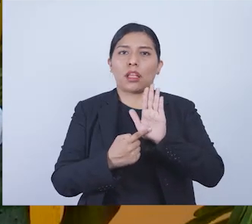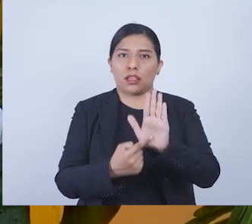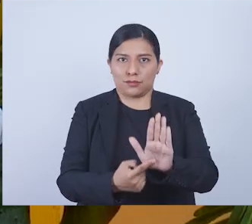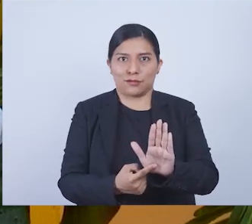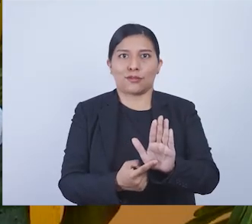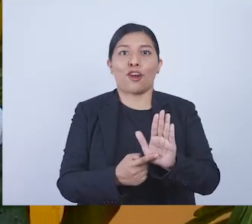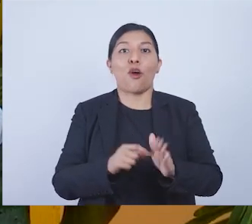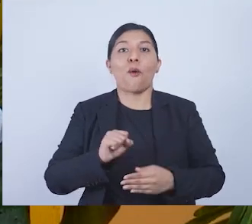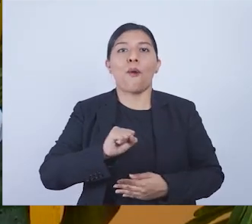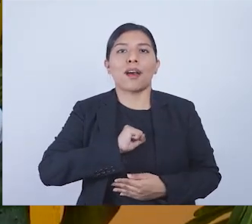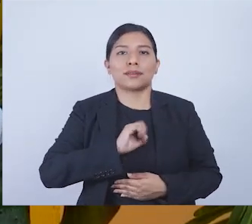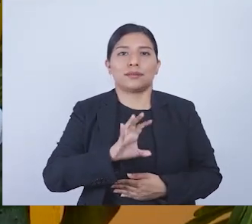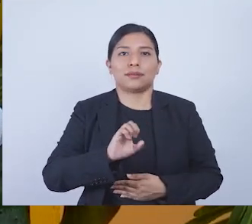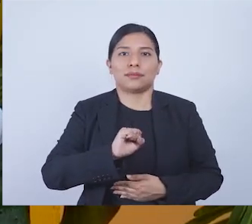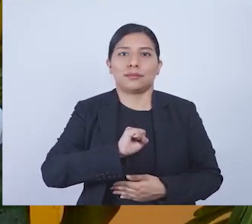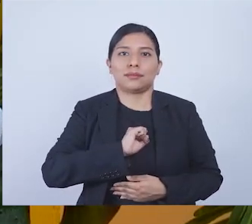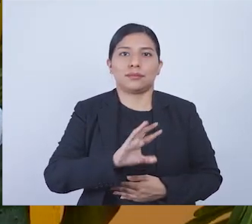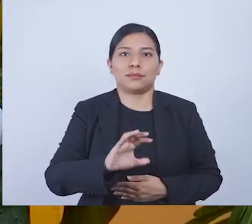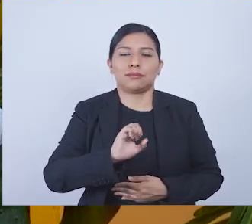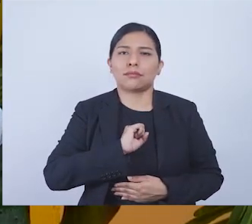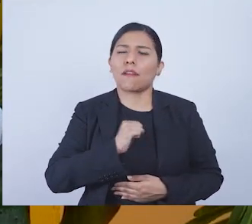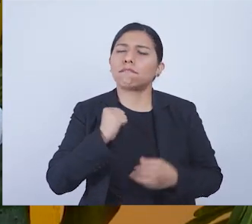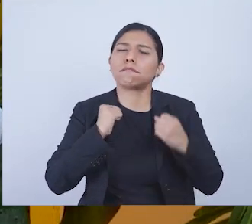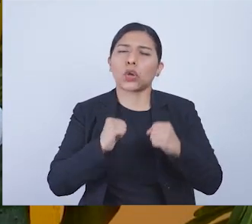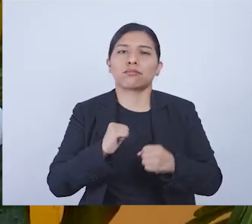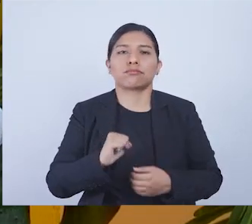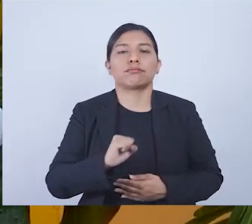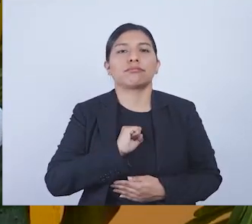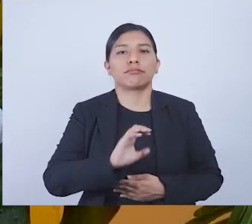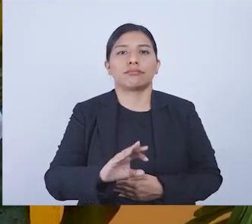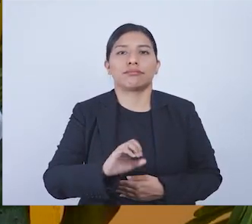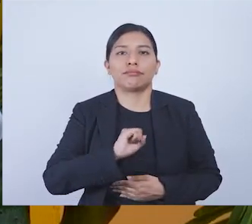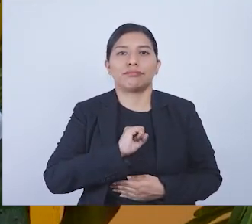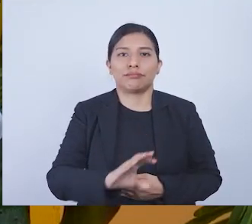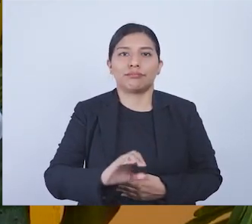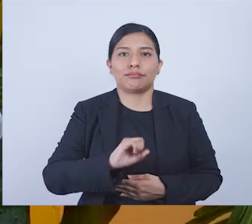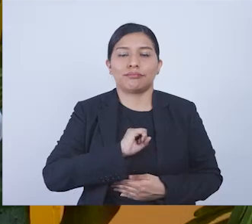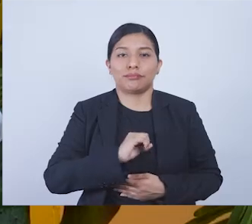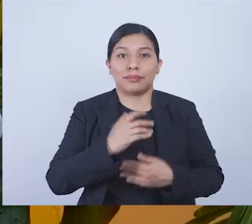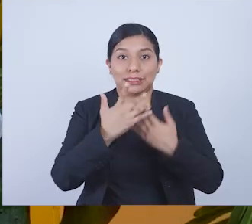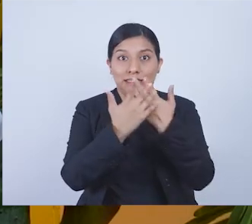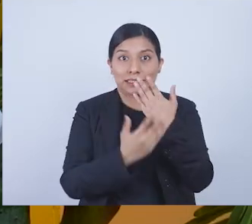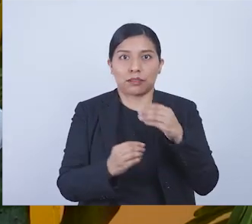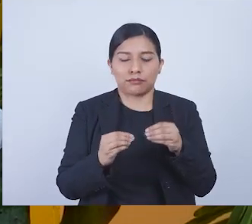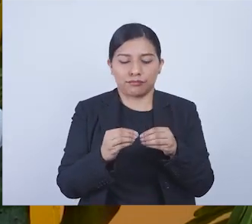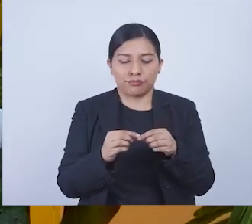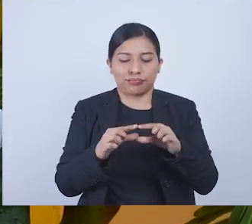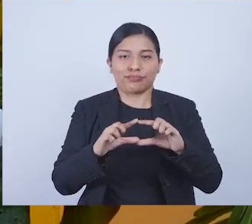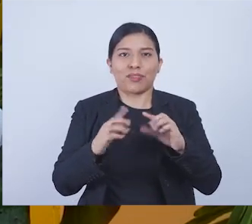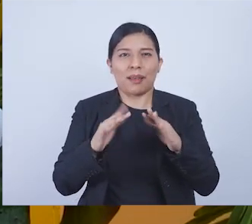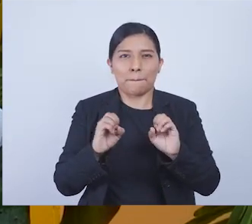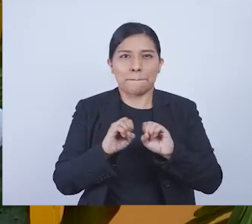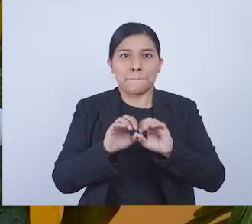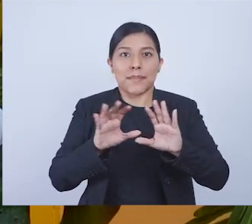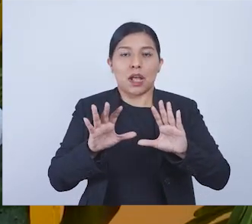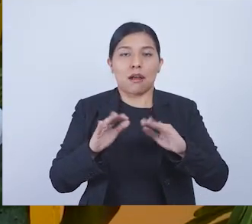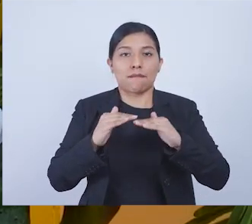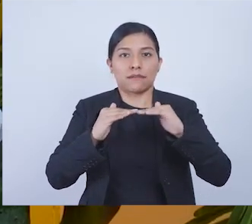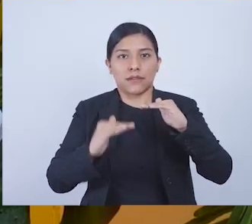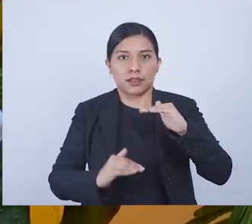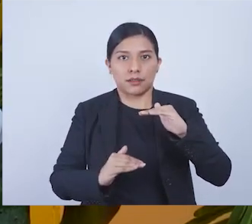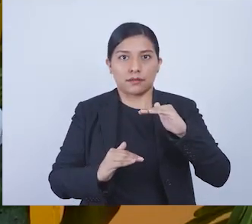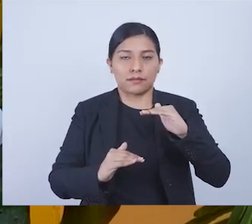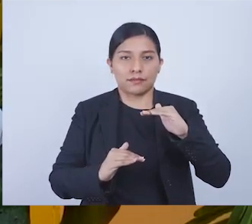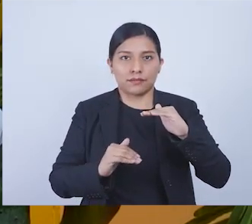al corazón que lata más lento y más fuerte, a las venas y arterias que se dilaten, y eso va a bajar también la frecuencia cardíaca